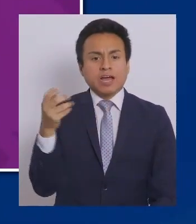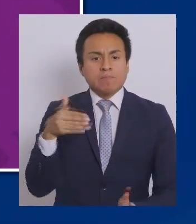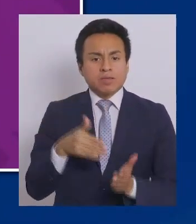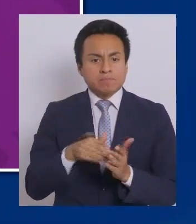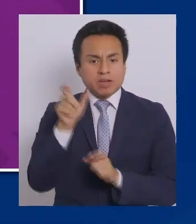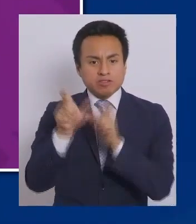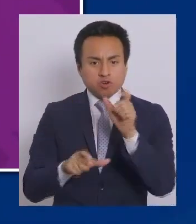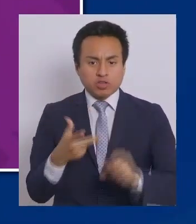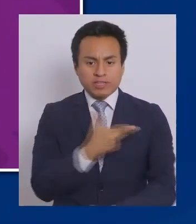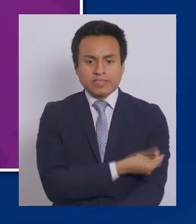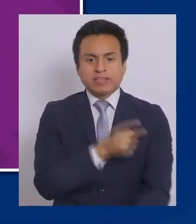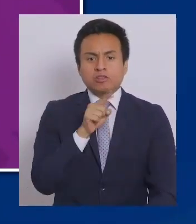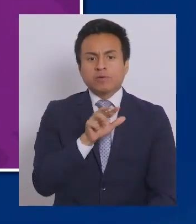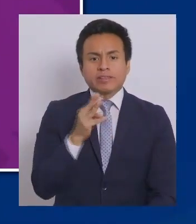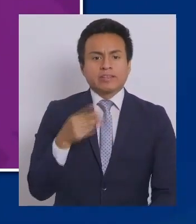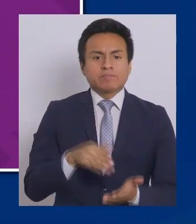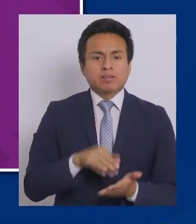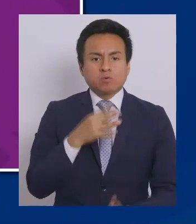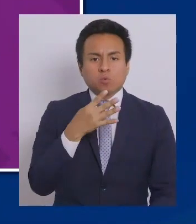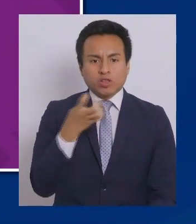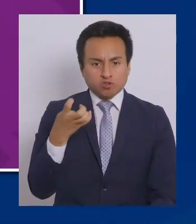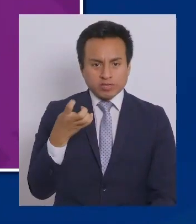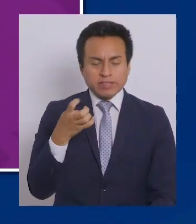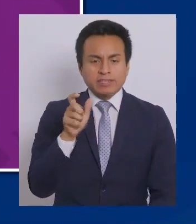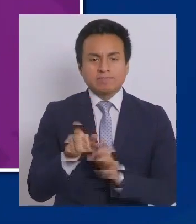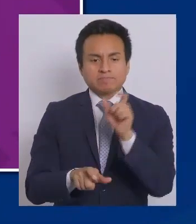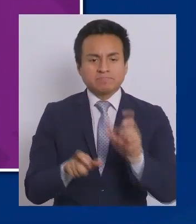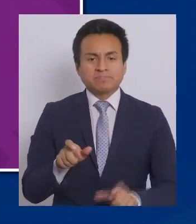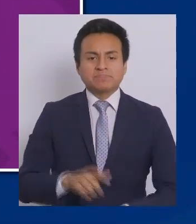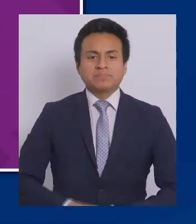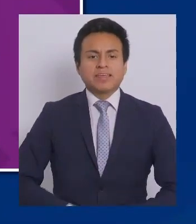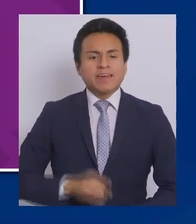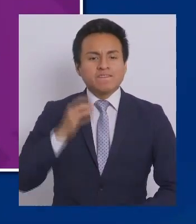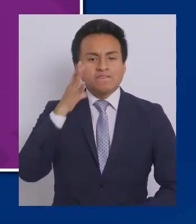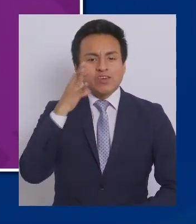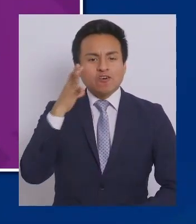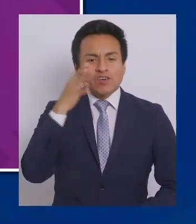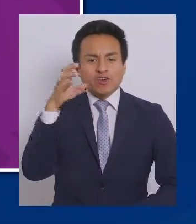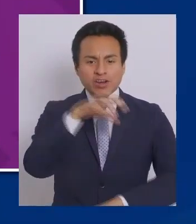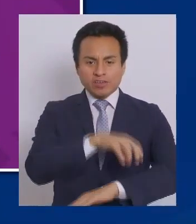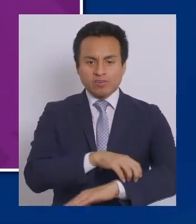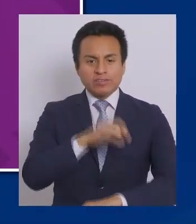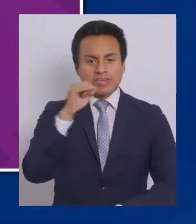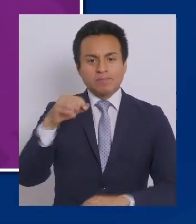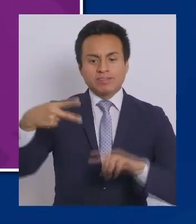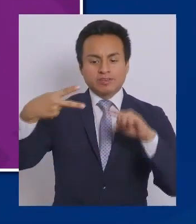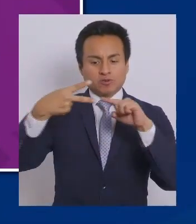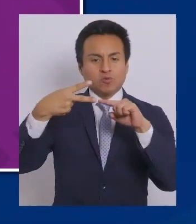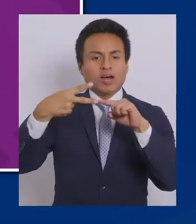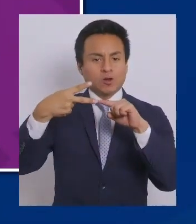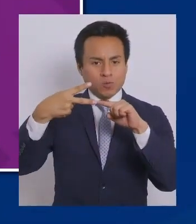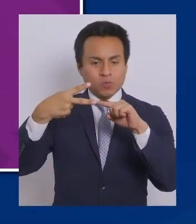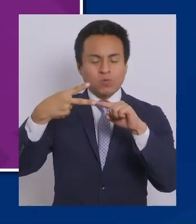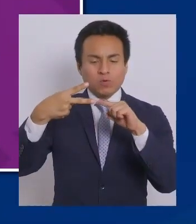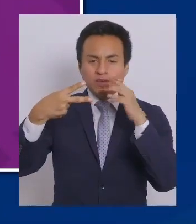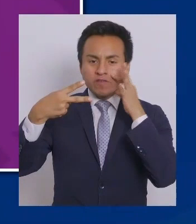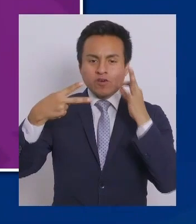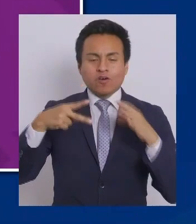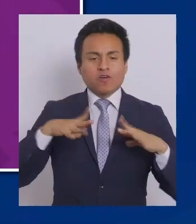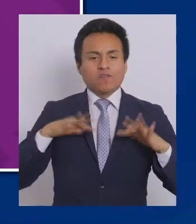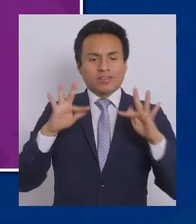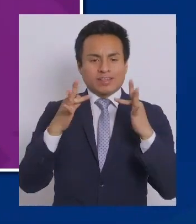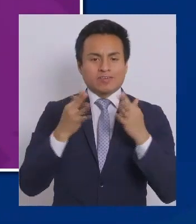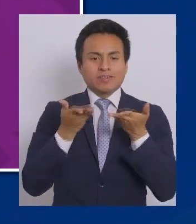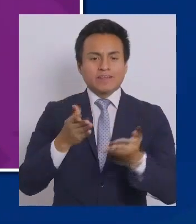personas 193.400 y bío bío como siempre sigue en el segundo lugar felicidad